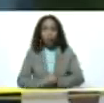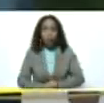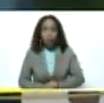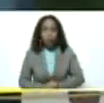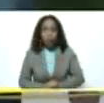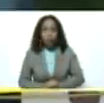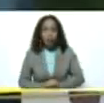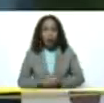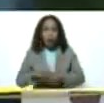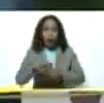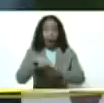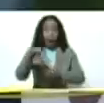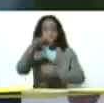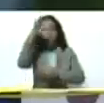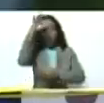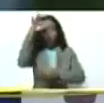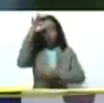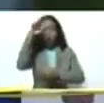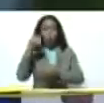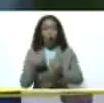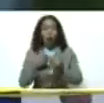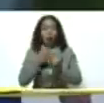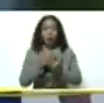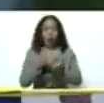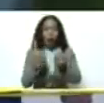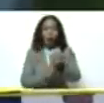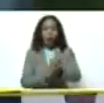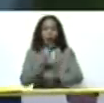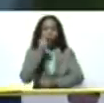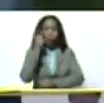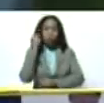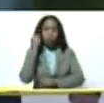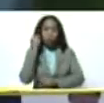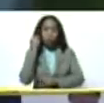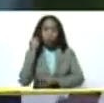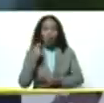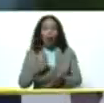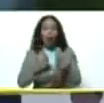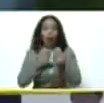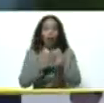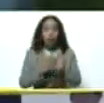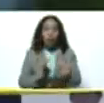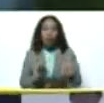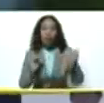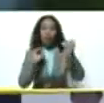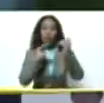El espíritu entre hermanos y hermanas, entre iguales,